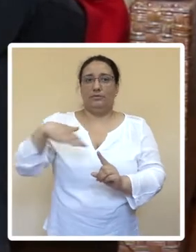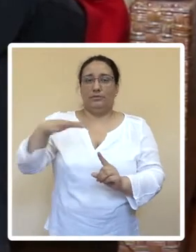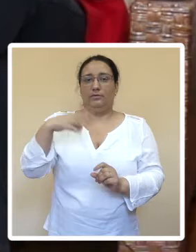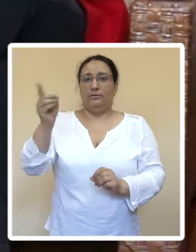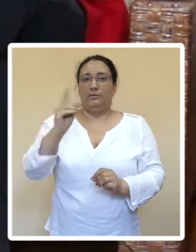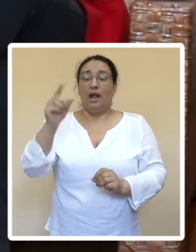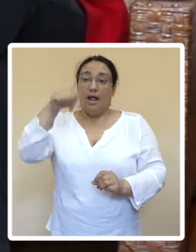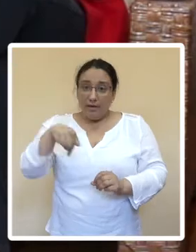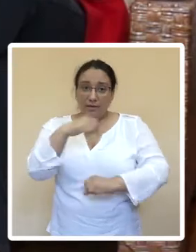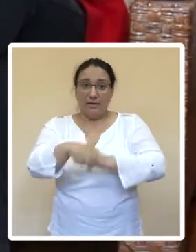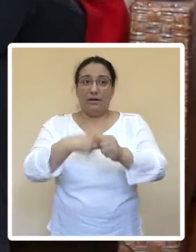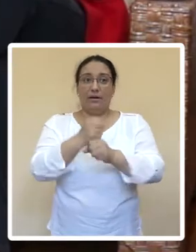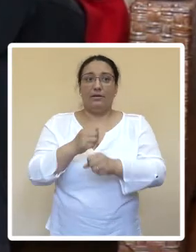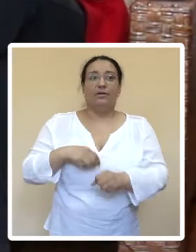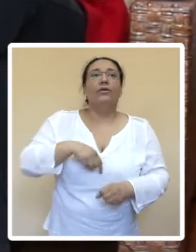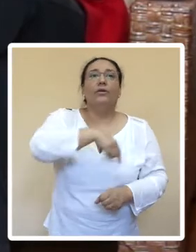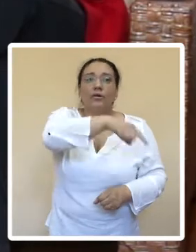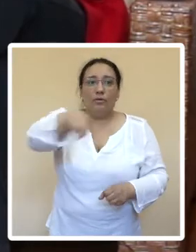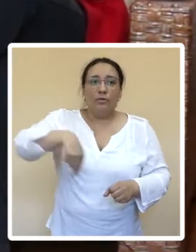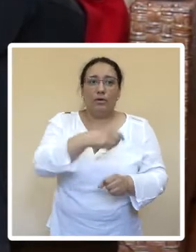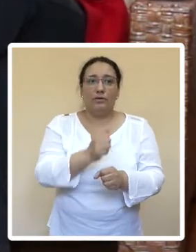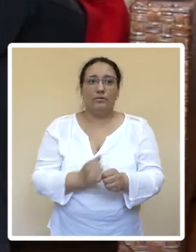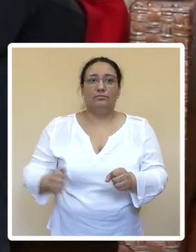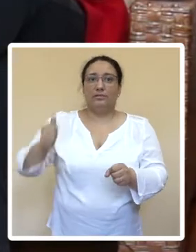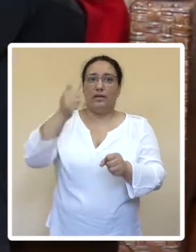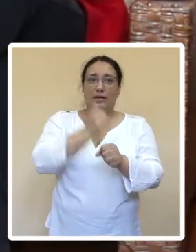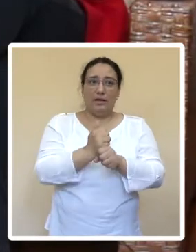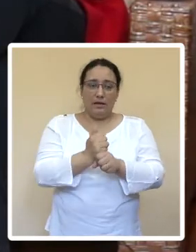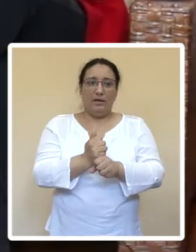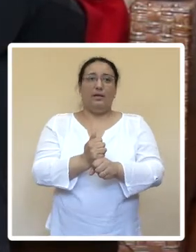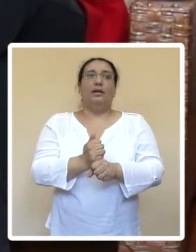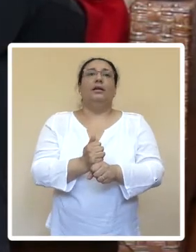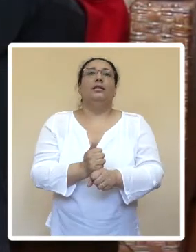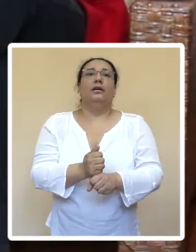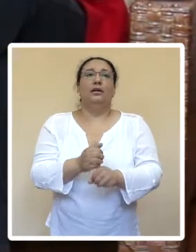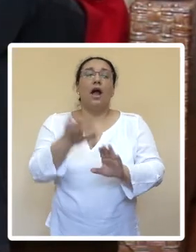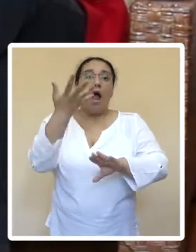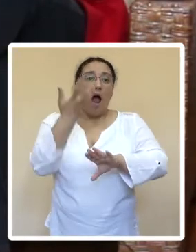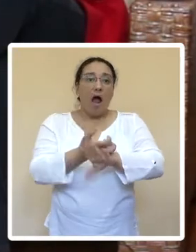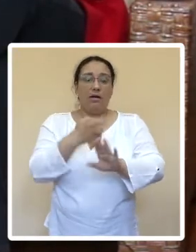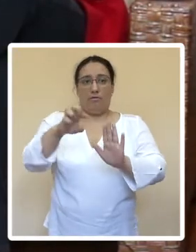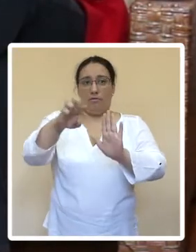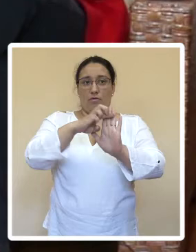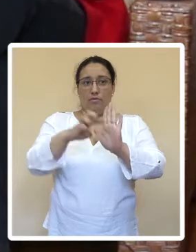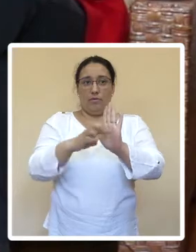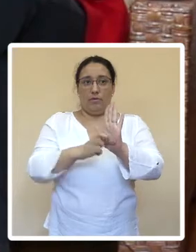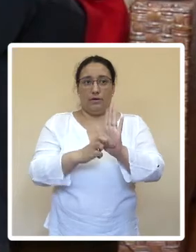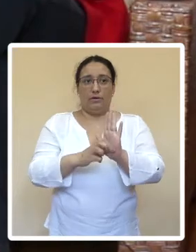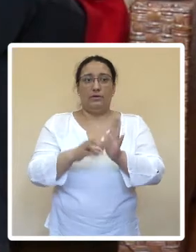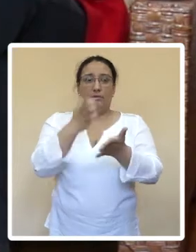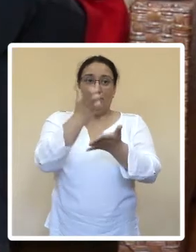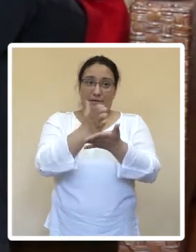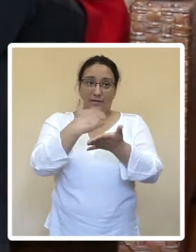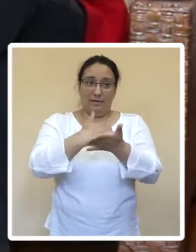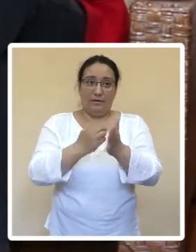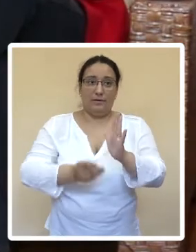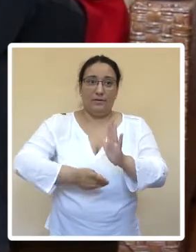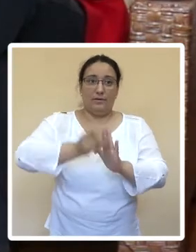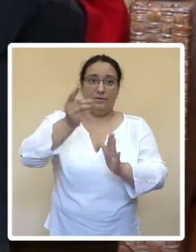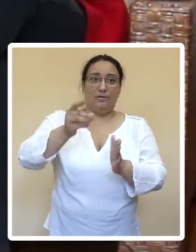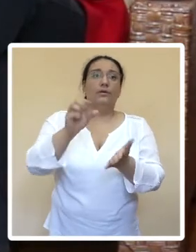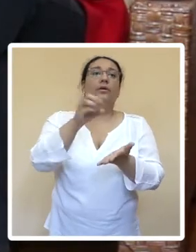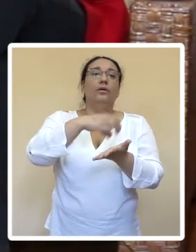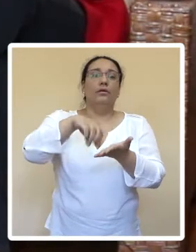alcalde, gracias a un proyecto que se llama Estrategia de Desarrollo Local Inclusiva, ¿cierto?, estamos dándole mayor énfasis